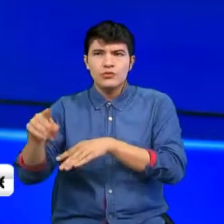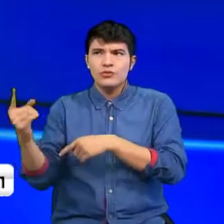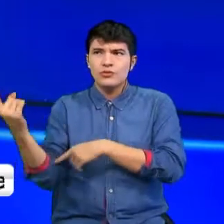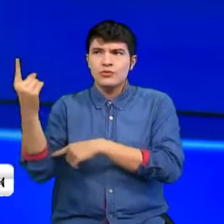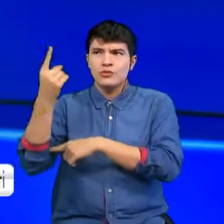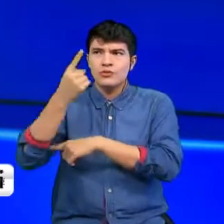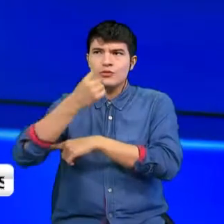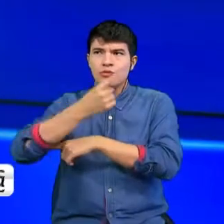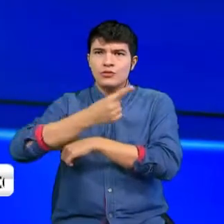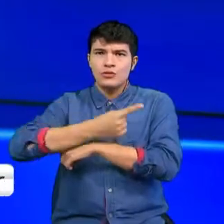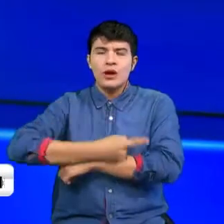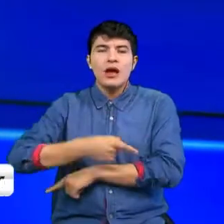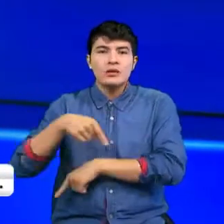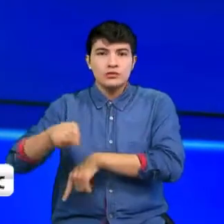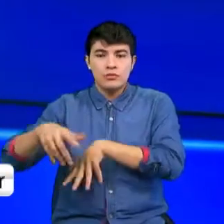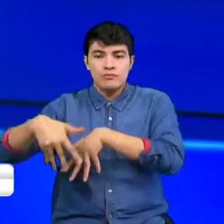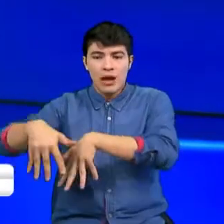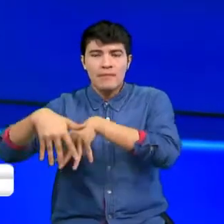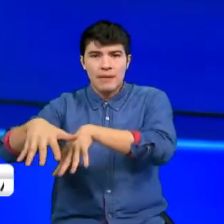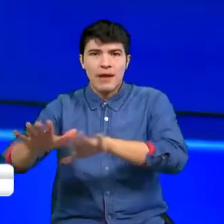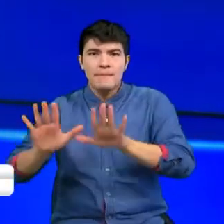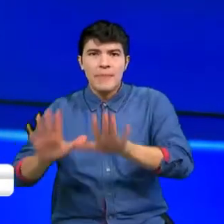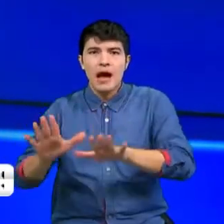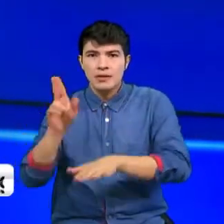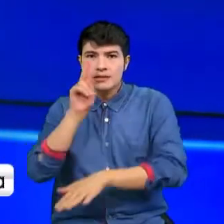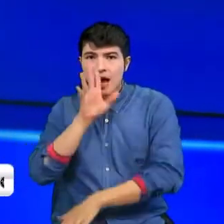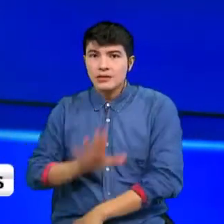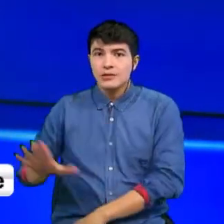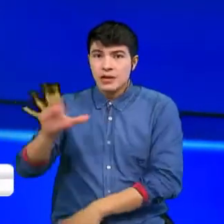transcurso de este paro nacional que hará el gremio de taxistas